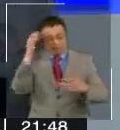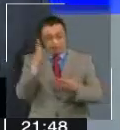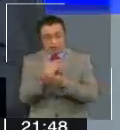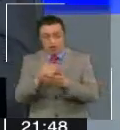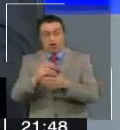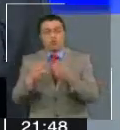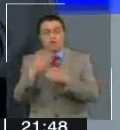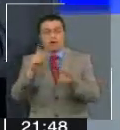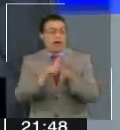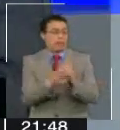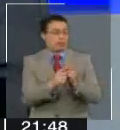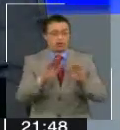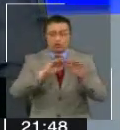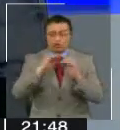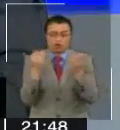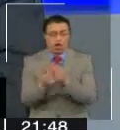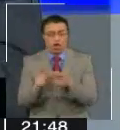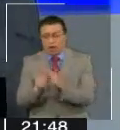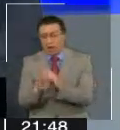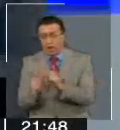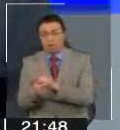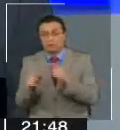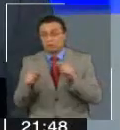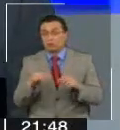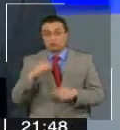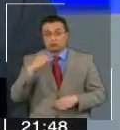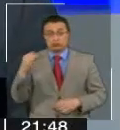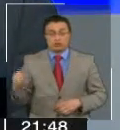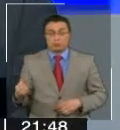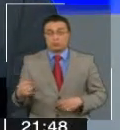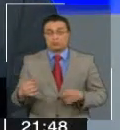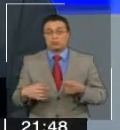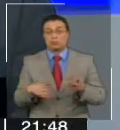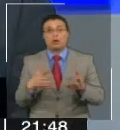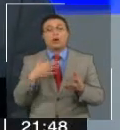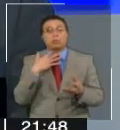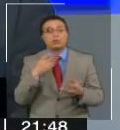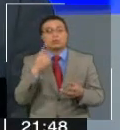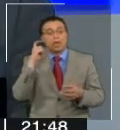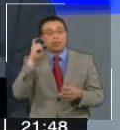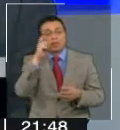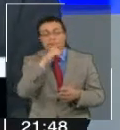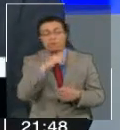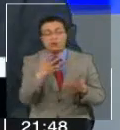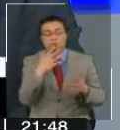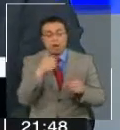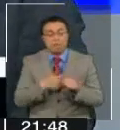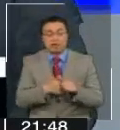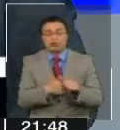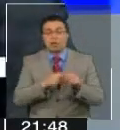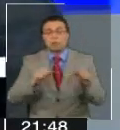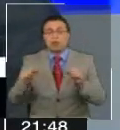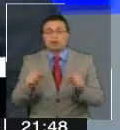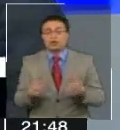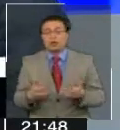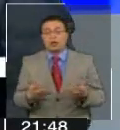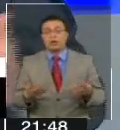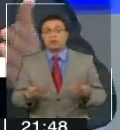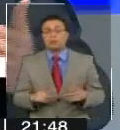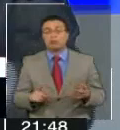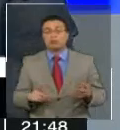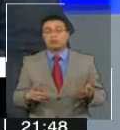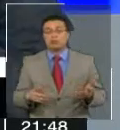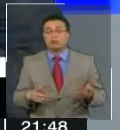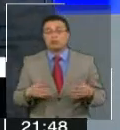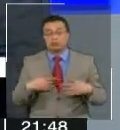quiere todo cambiarlo, todo revolucionarlo. Tema, entonces, ¿por qué me fuera tan difícil la pregunta si no hay ninguna presión política? No, porque... O